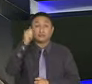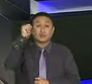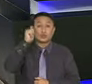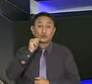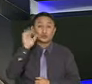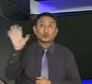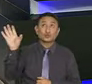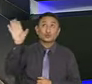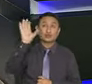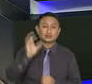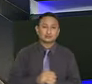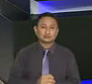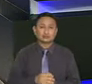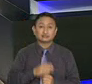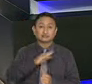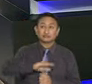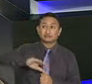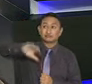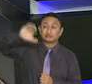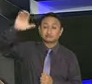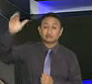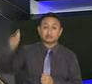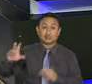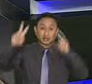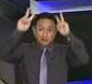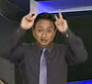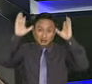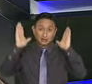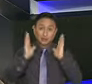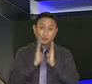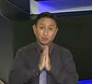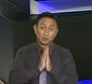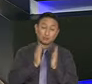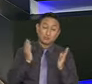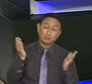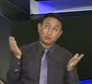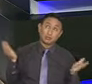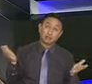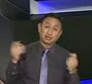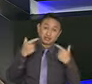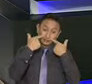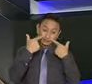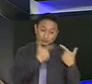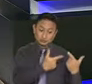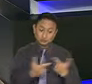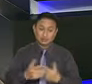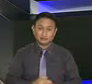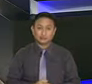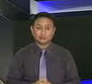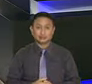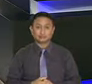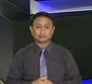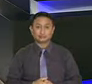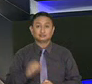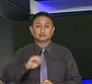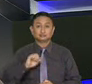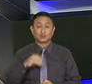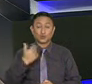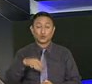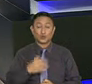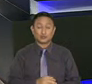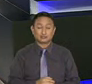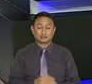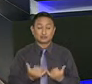maravilloso y mira esa Loma del panecillo la Virgen del panecillo que nos observa en fin tenemos espectáculos